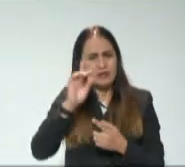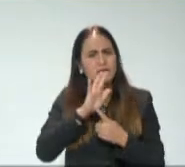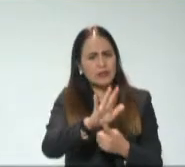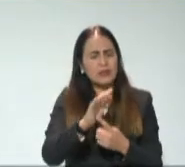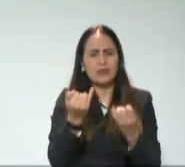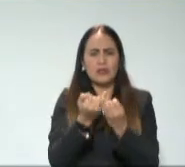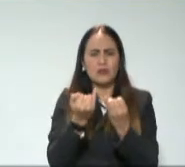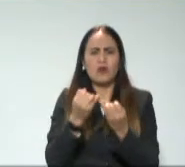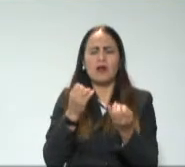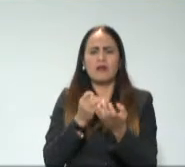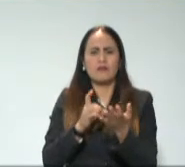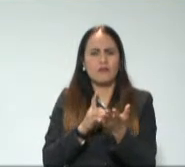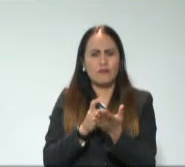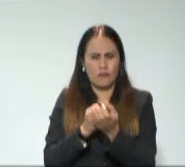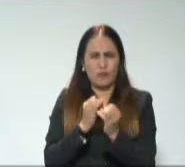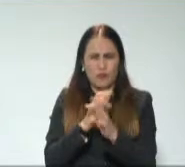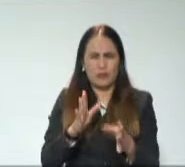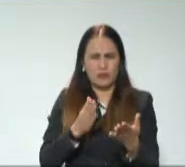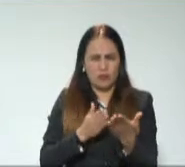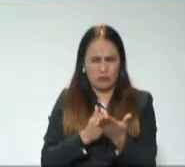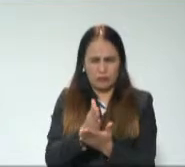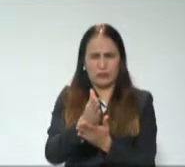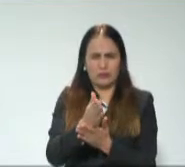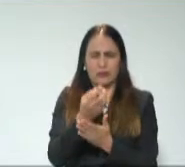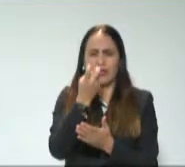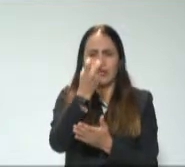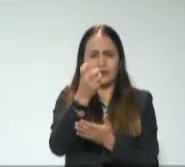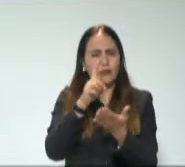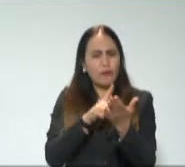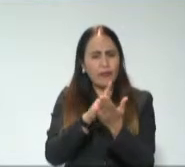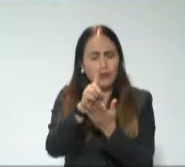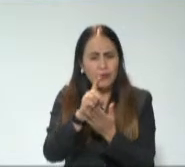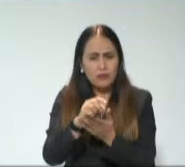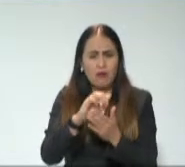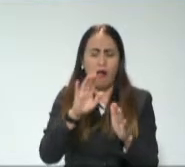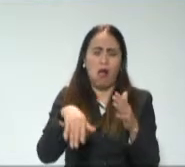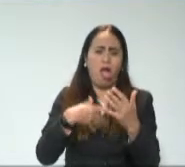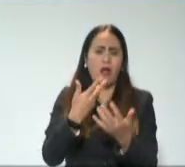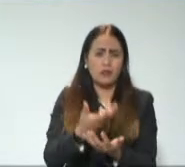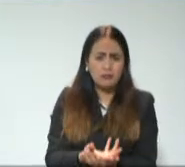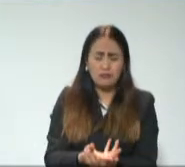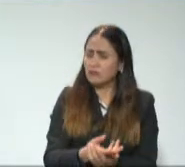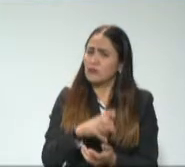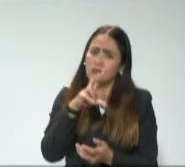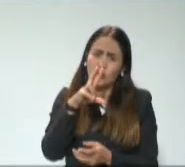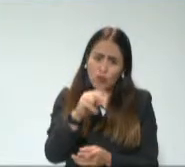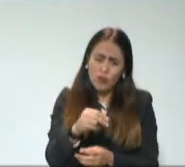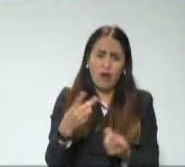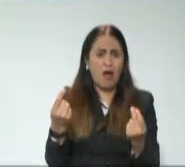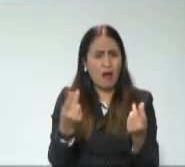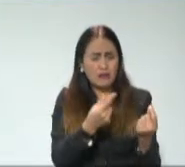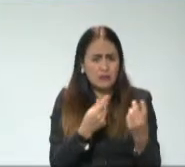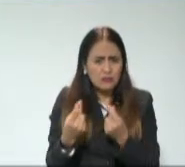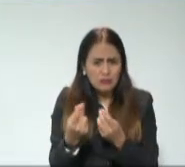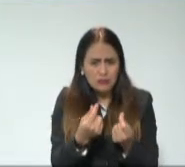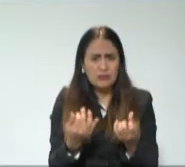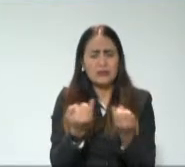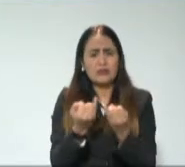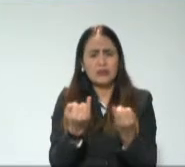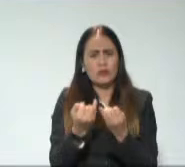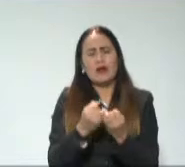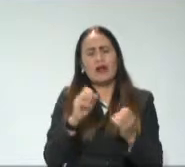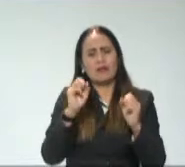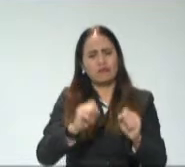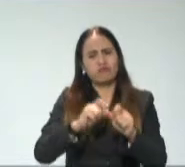de acceso a la información y no descansa ni debe de descansar los datos que arrojan las presentaciones de mis